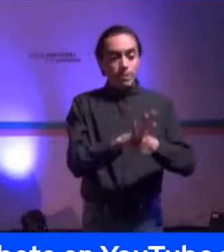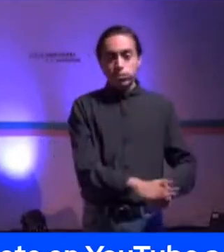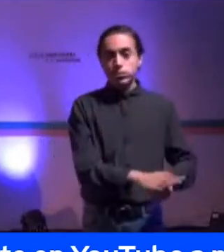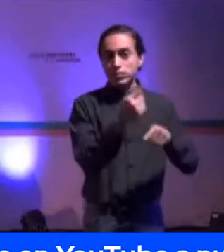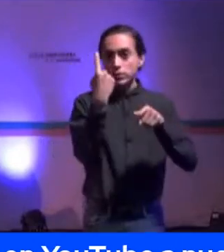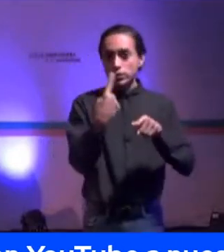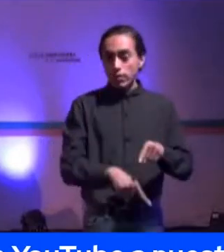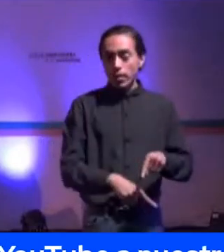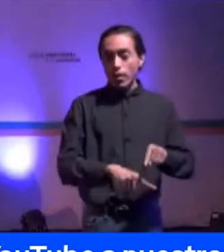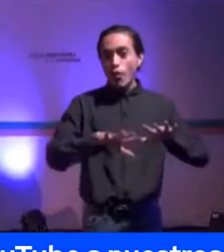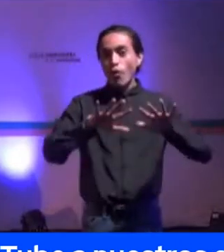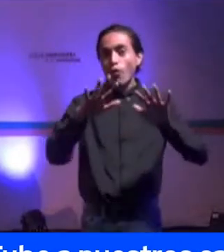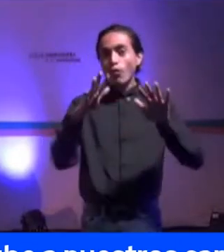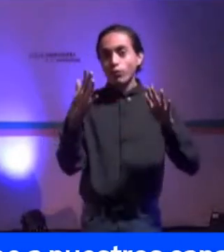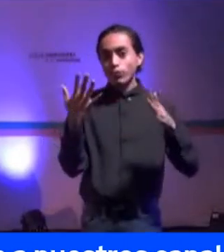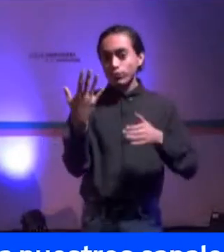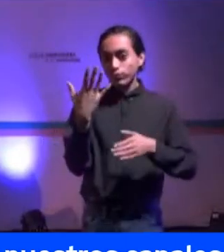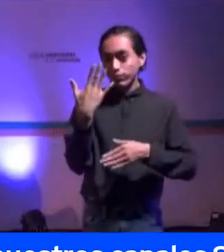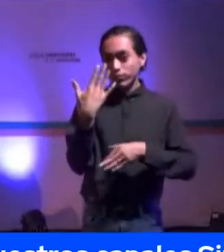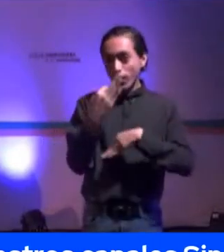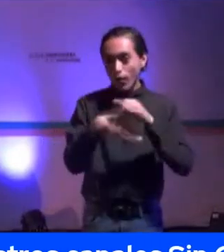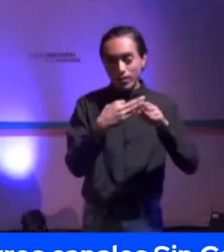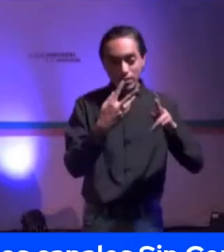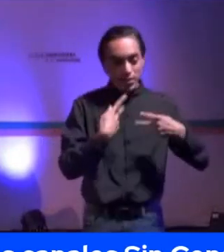youtuberos, memeros, facebookeros,